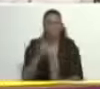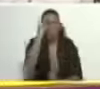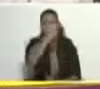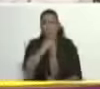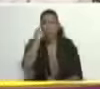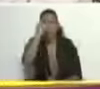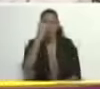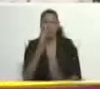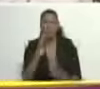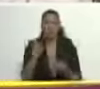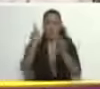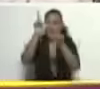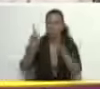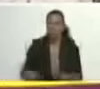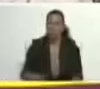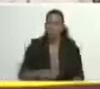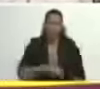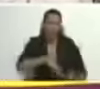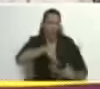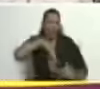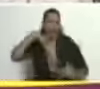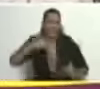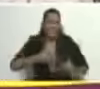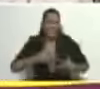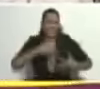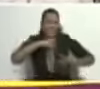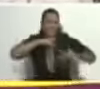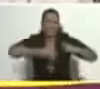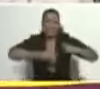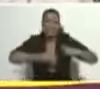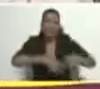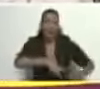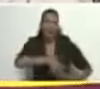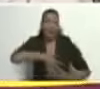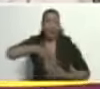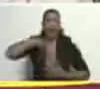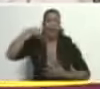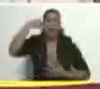El alma horrible de Luis Almagro.